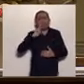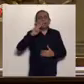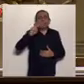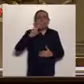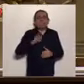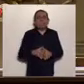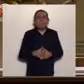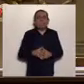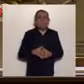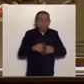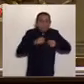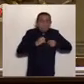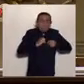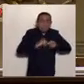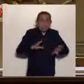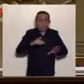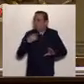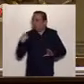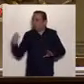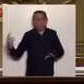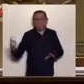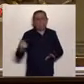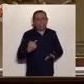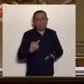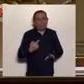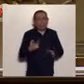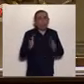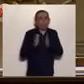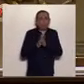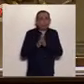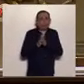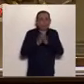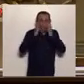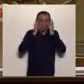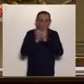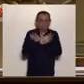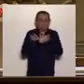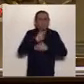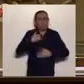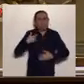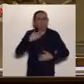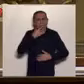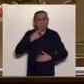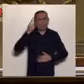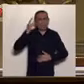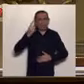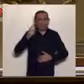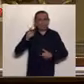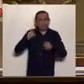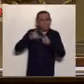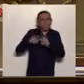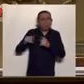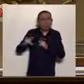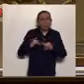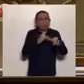tu rostro. Ten misericordia de todos nosotros, y así con María, la Virgen Madre de Dios, con